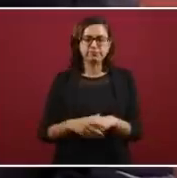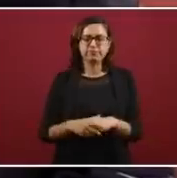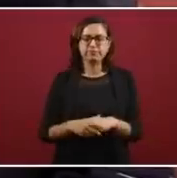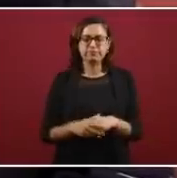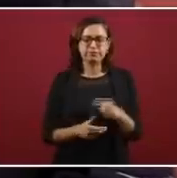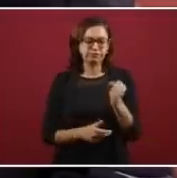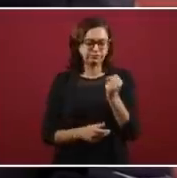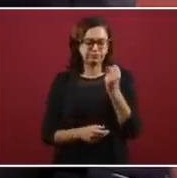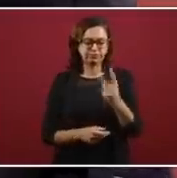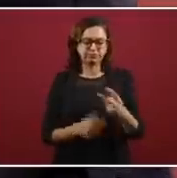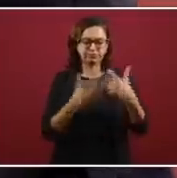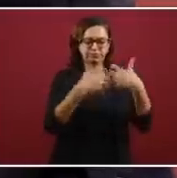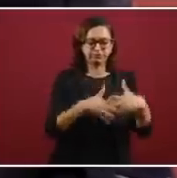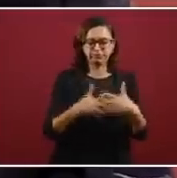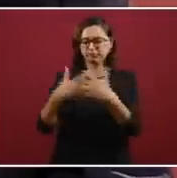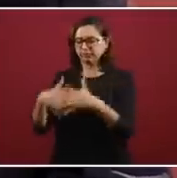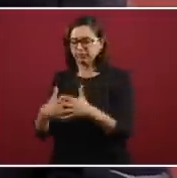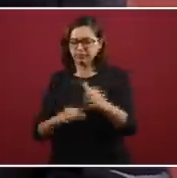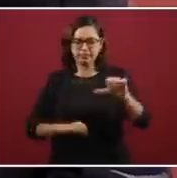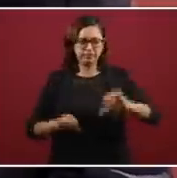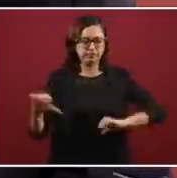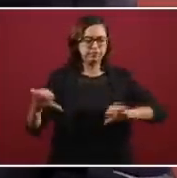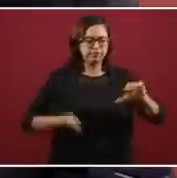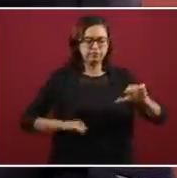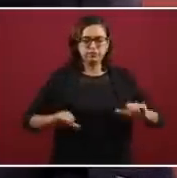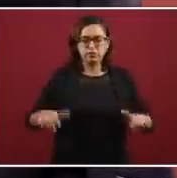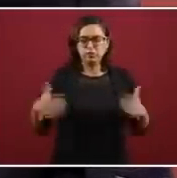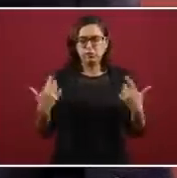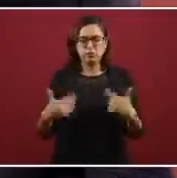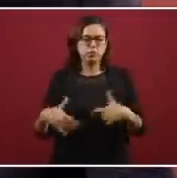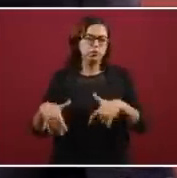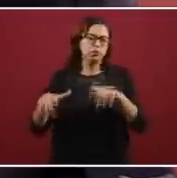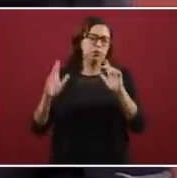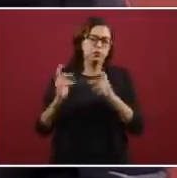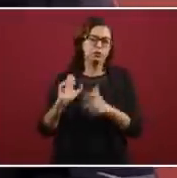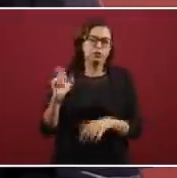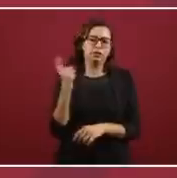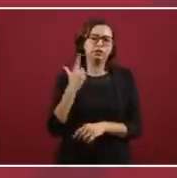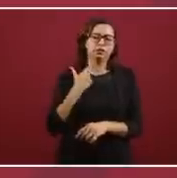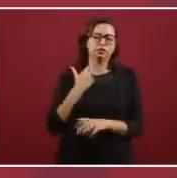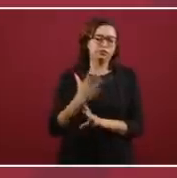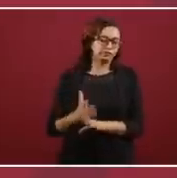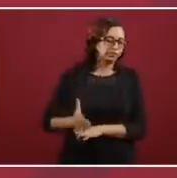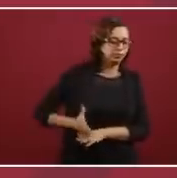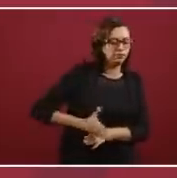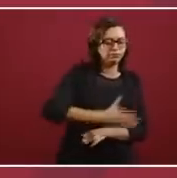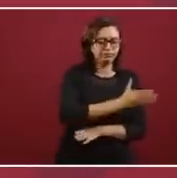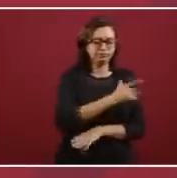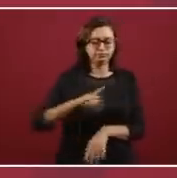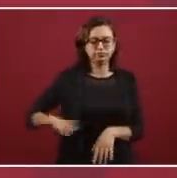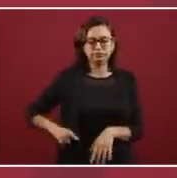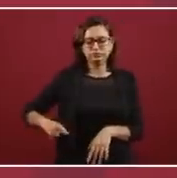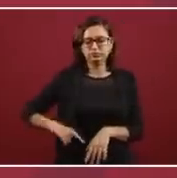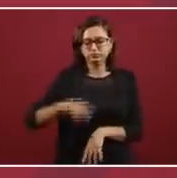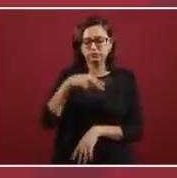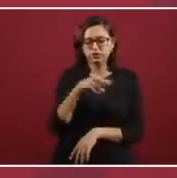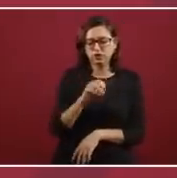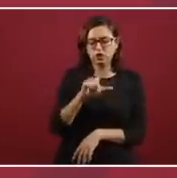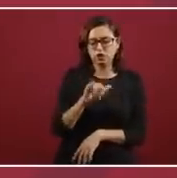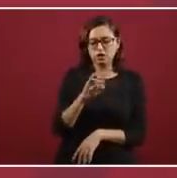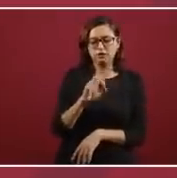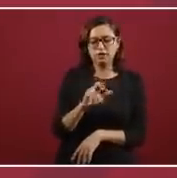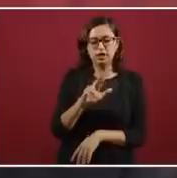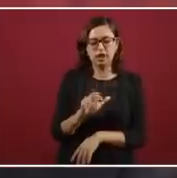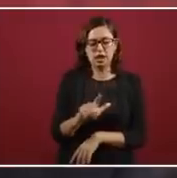estas dos actividades, que fueron muy castigadas durante el periodo neoliberal, tanto